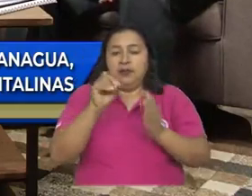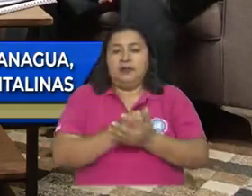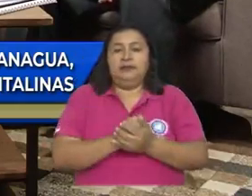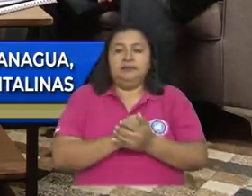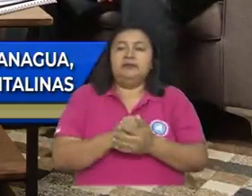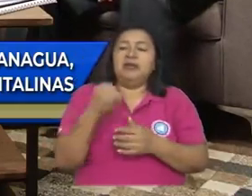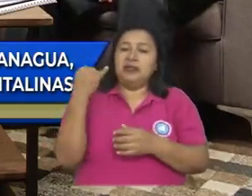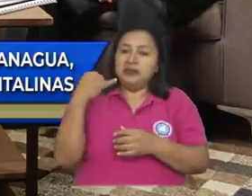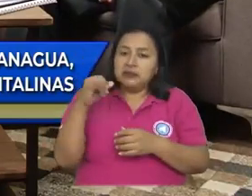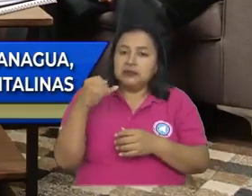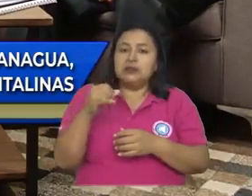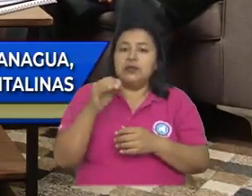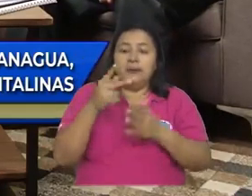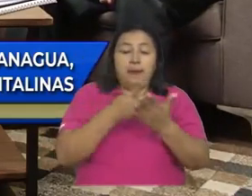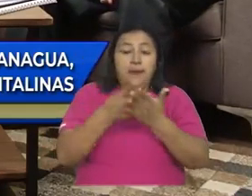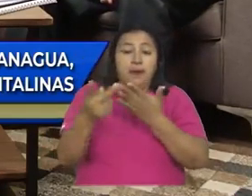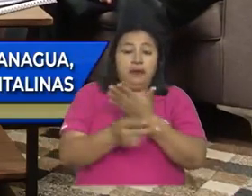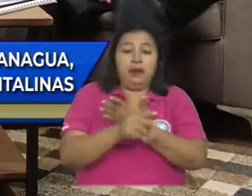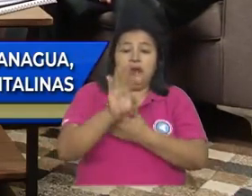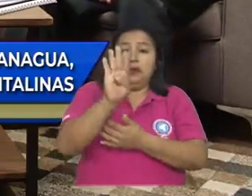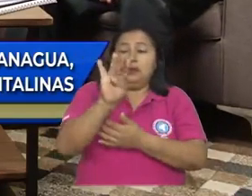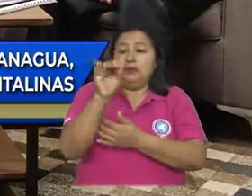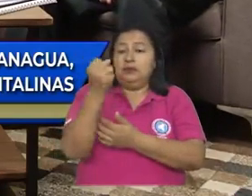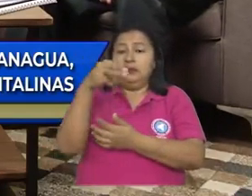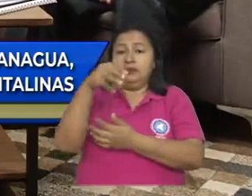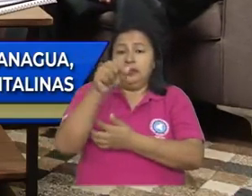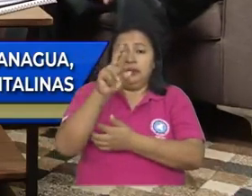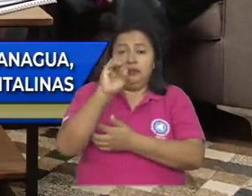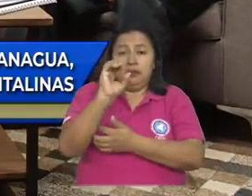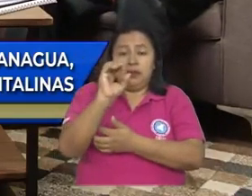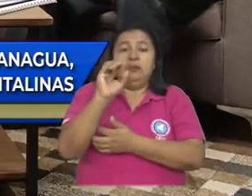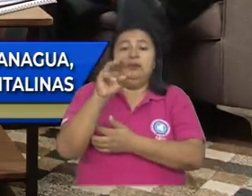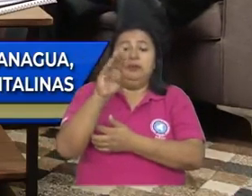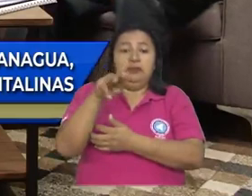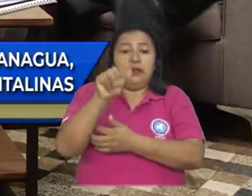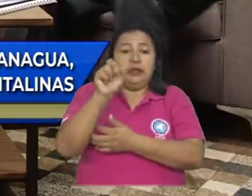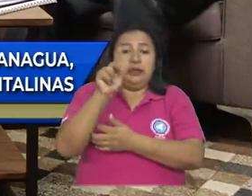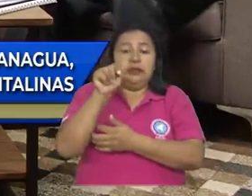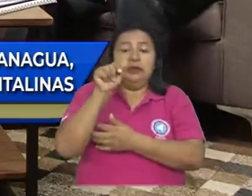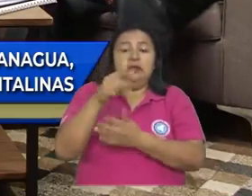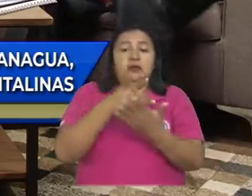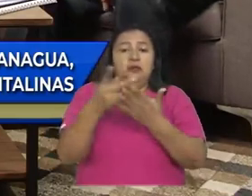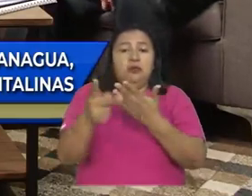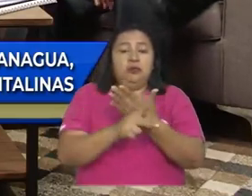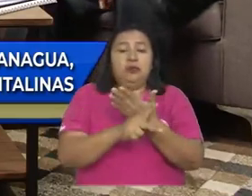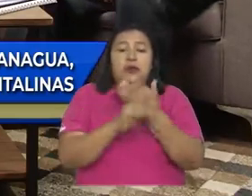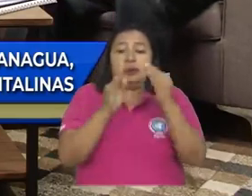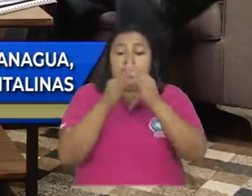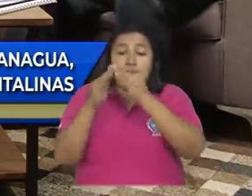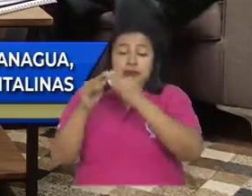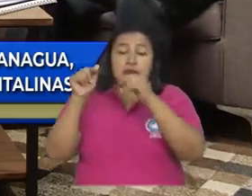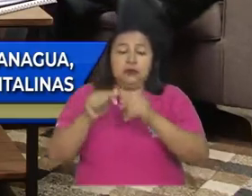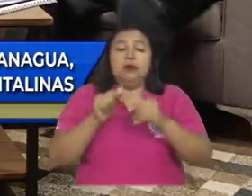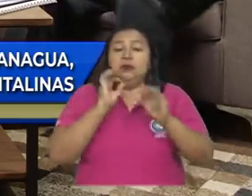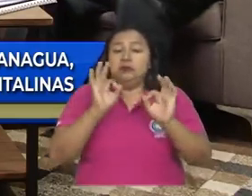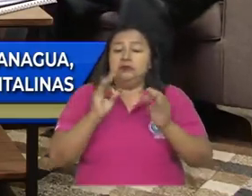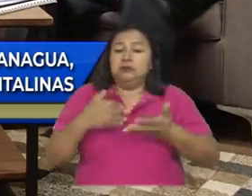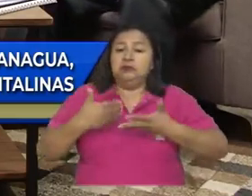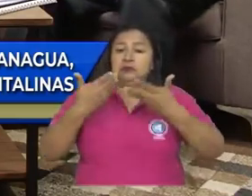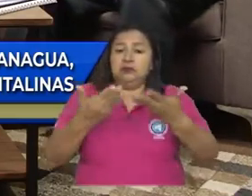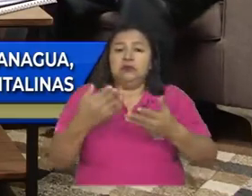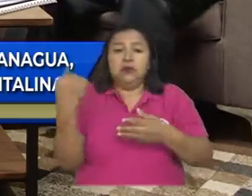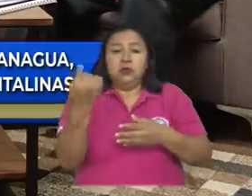alguna, el programa Ismar Martínez, programa habitacional ahora, en una realidad más completa, ¿no? Brindando